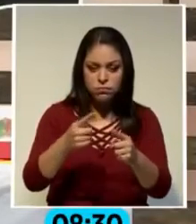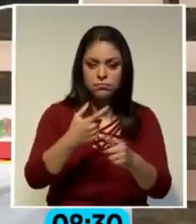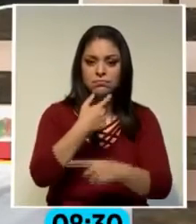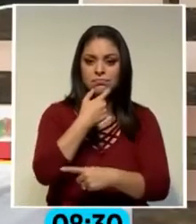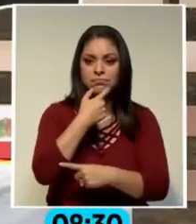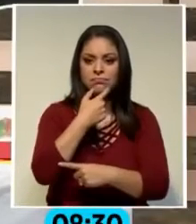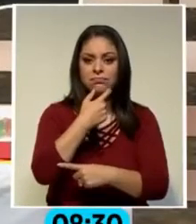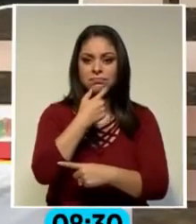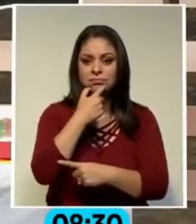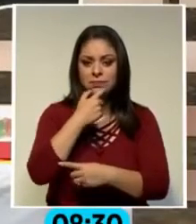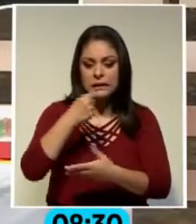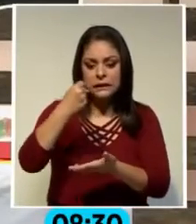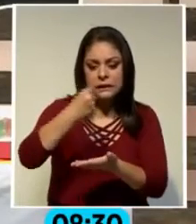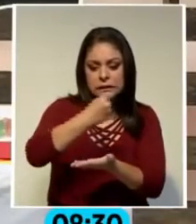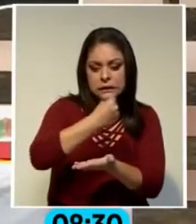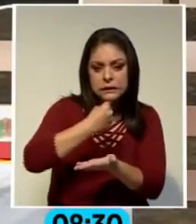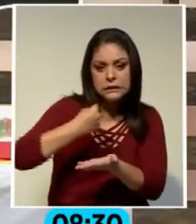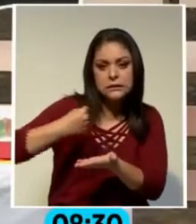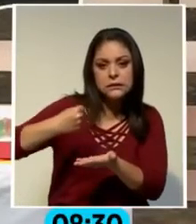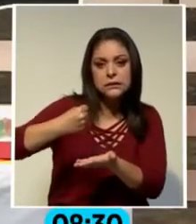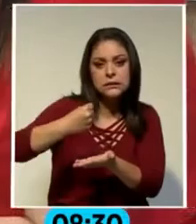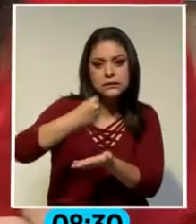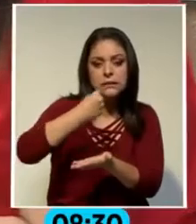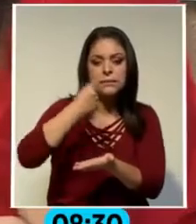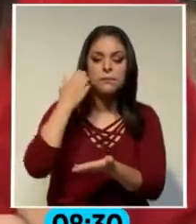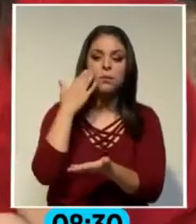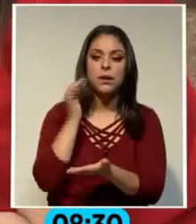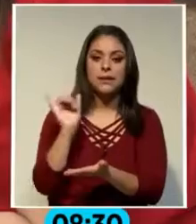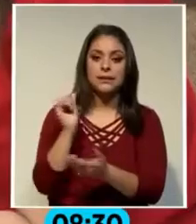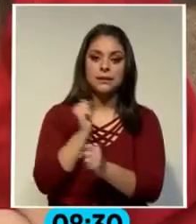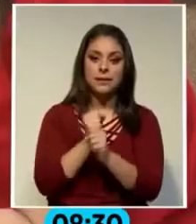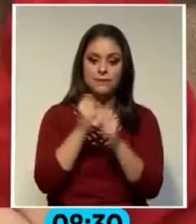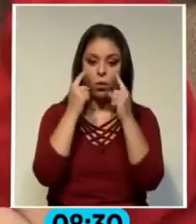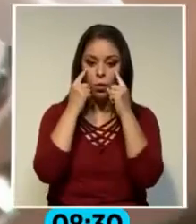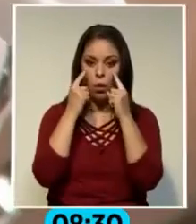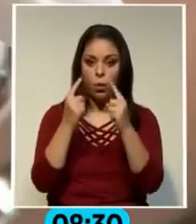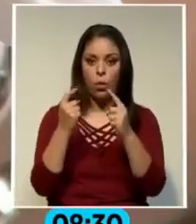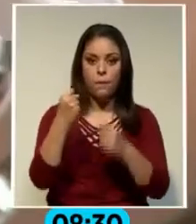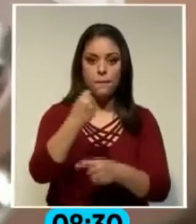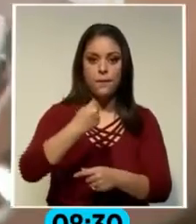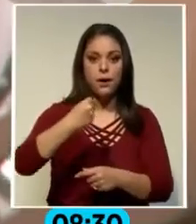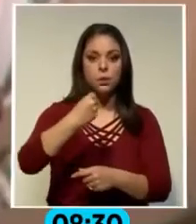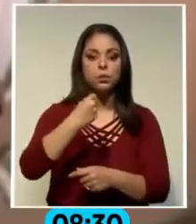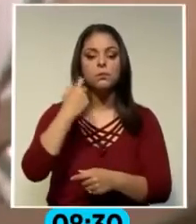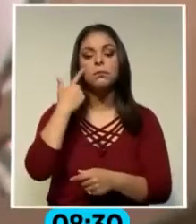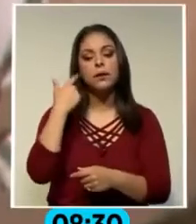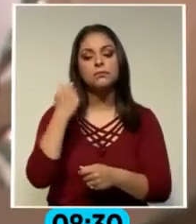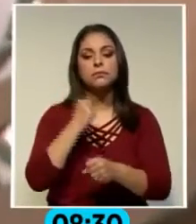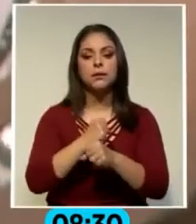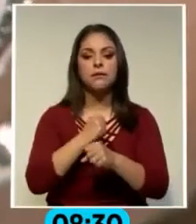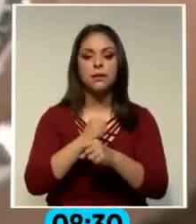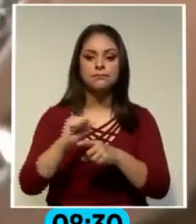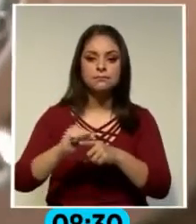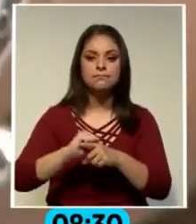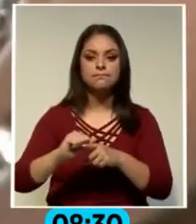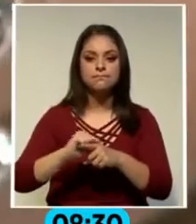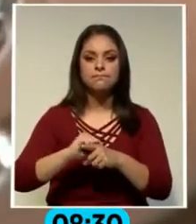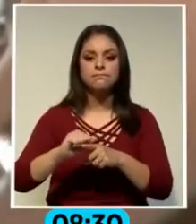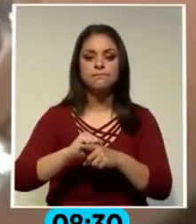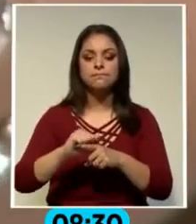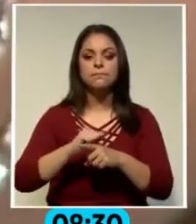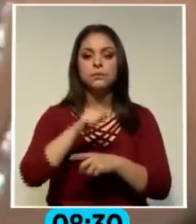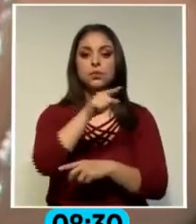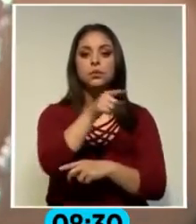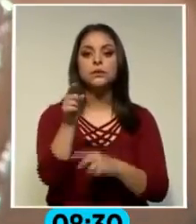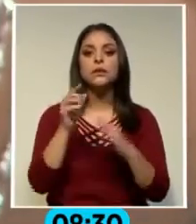que está haciendo su mano, porque ese es el trabajo ¿qué estamos haciendo estos días? Pero ustedes, ¿cómo les está yendo allá